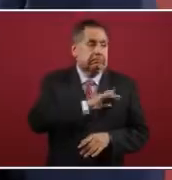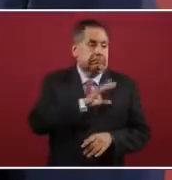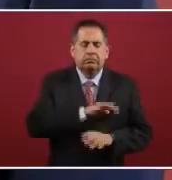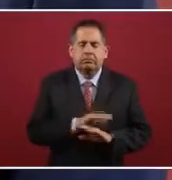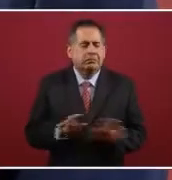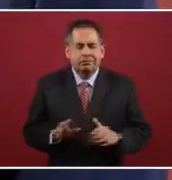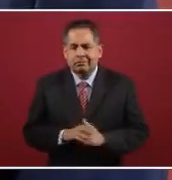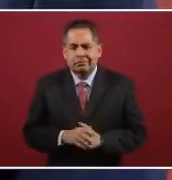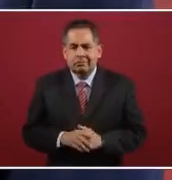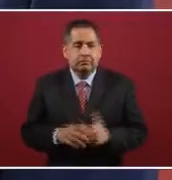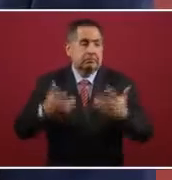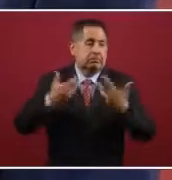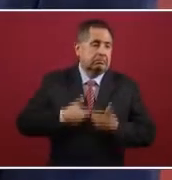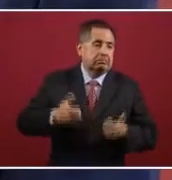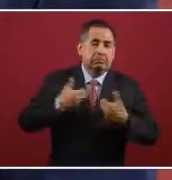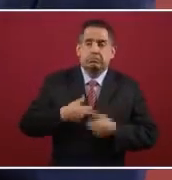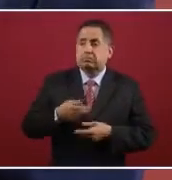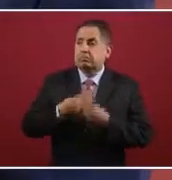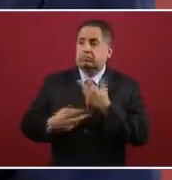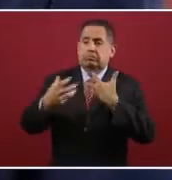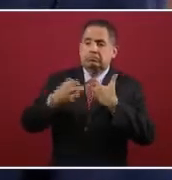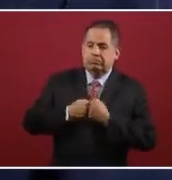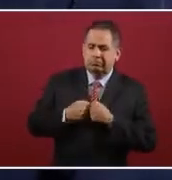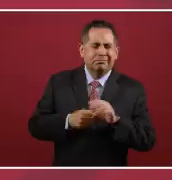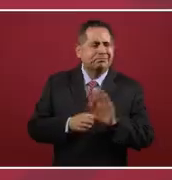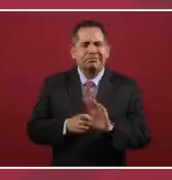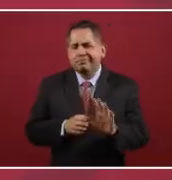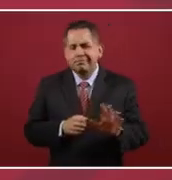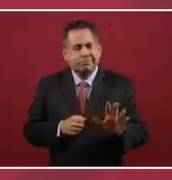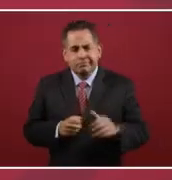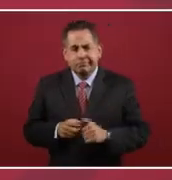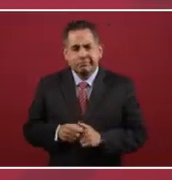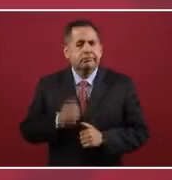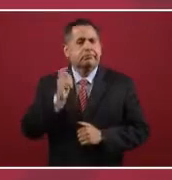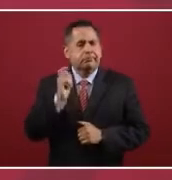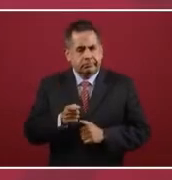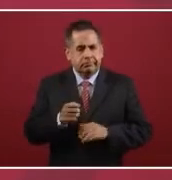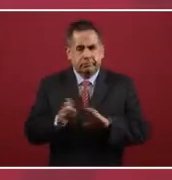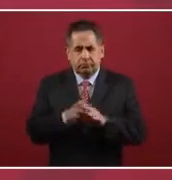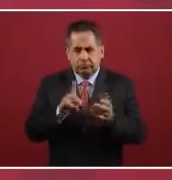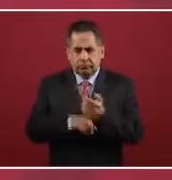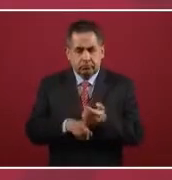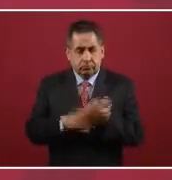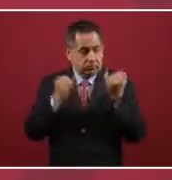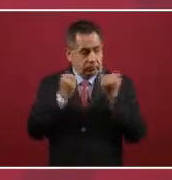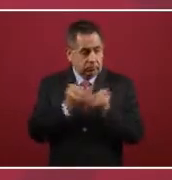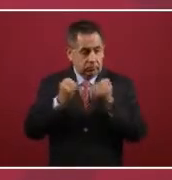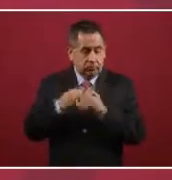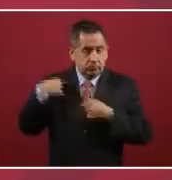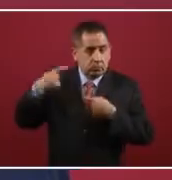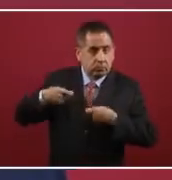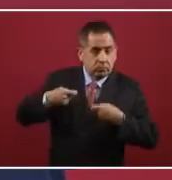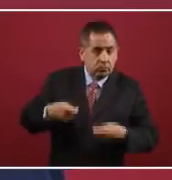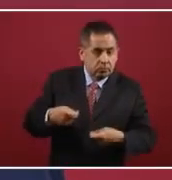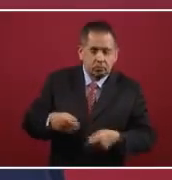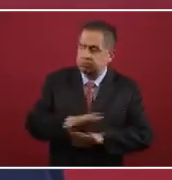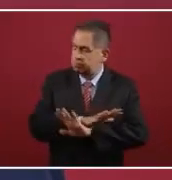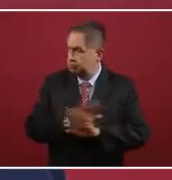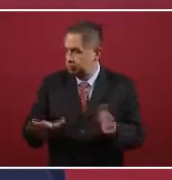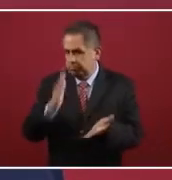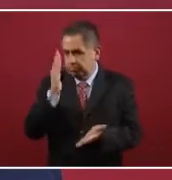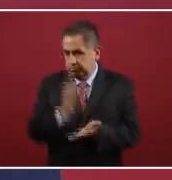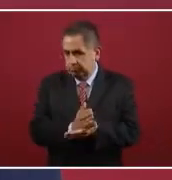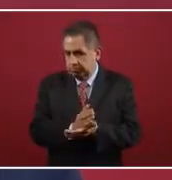¿sí? Y se entienda de que estas cosas ya no deben de tolerarse.